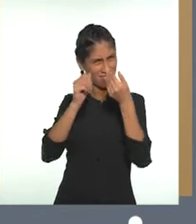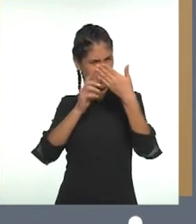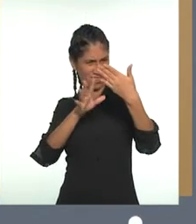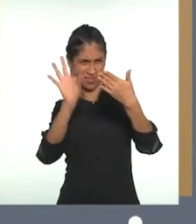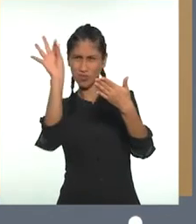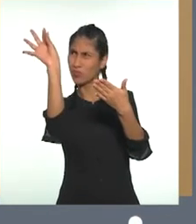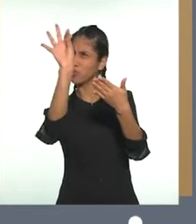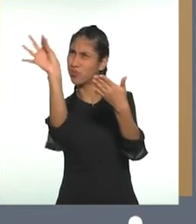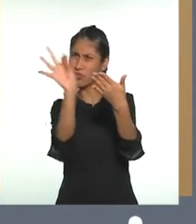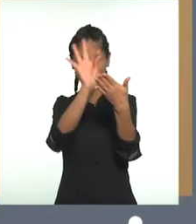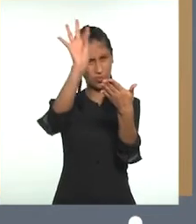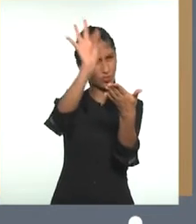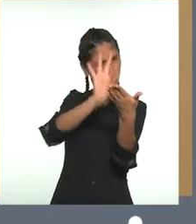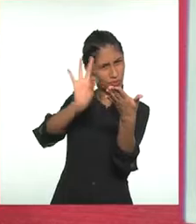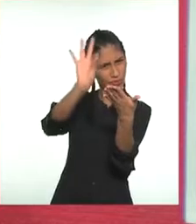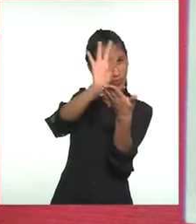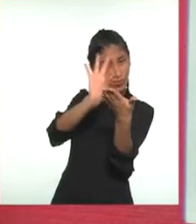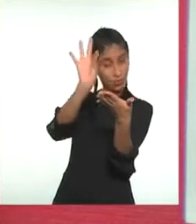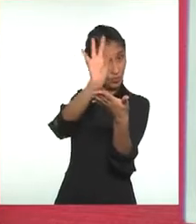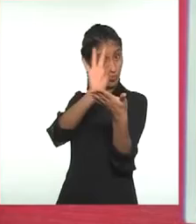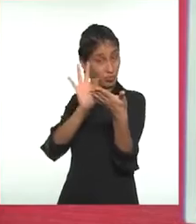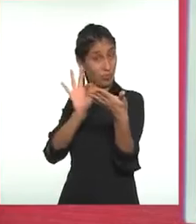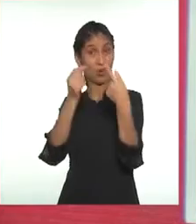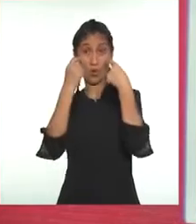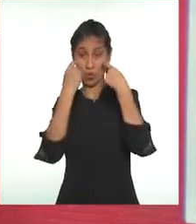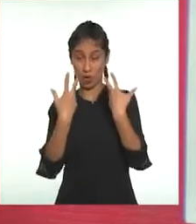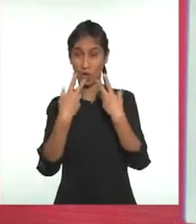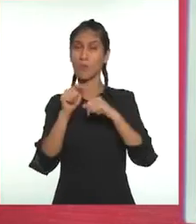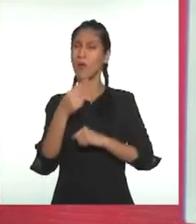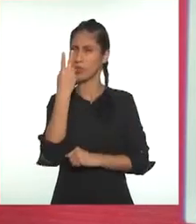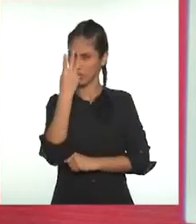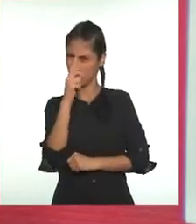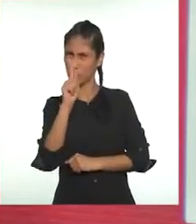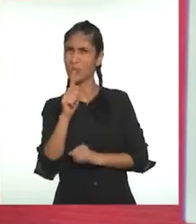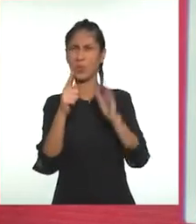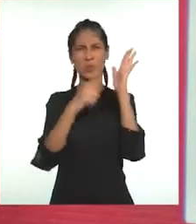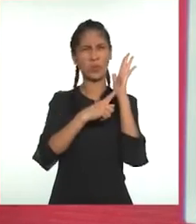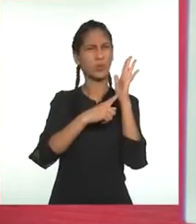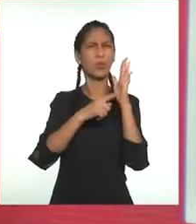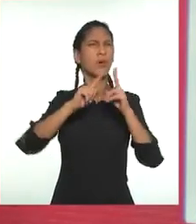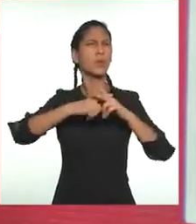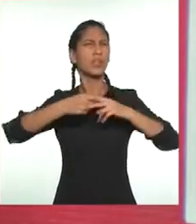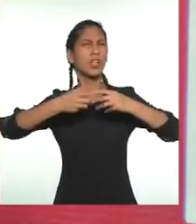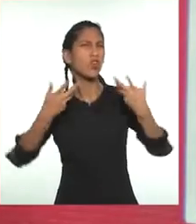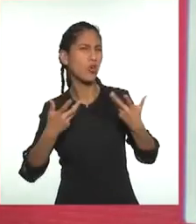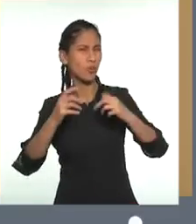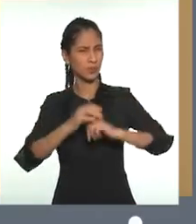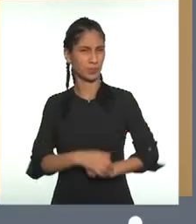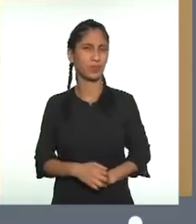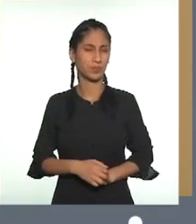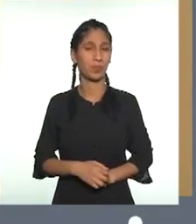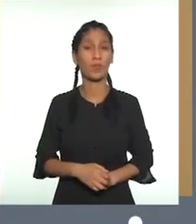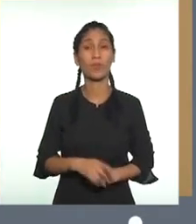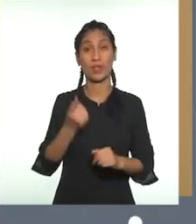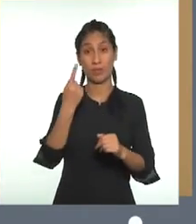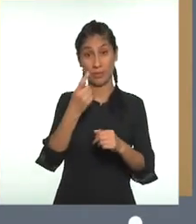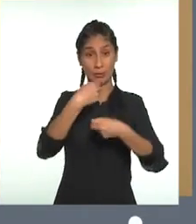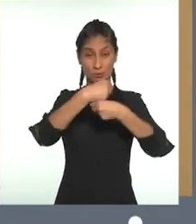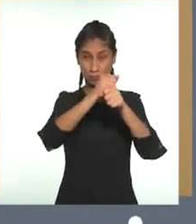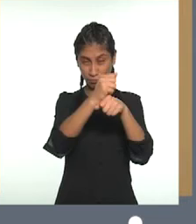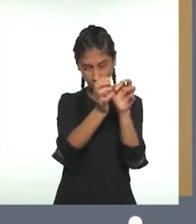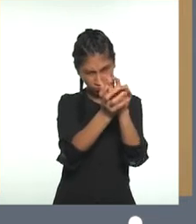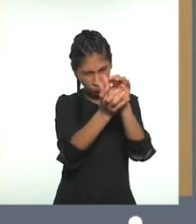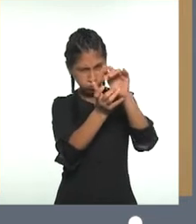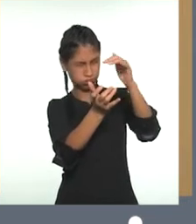tierras y tintes naturales. Creemos un ejercicio de narrativa visual. ¿Por dónde se empieza? Para crear una